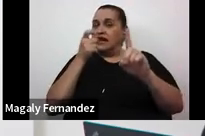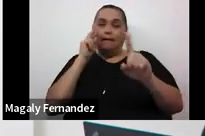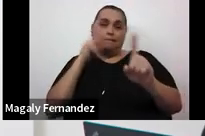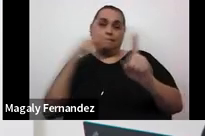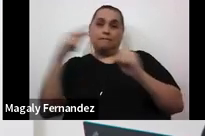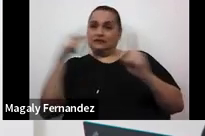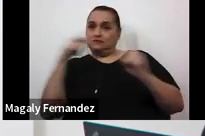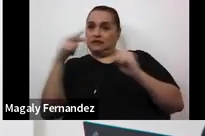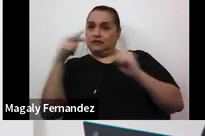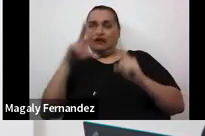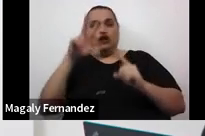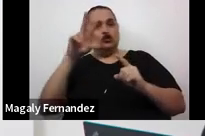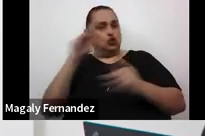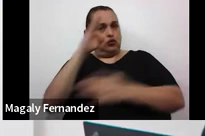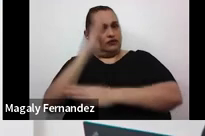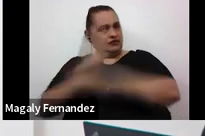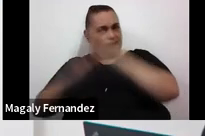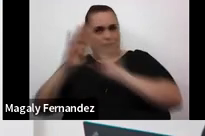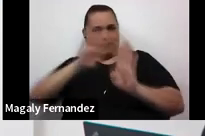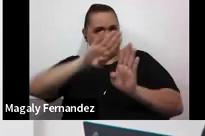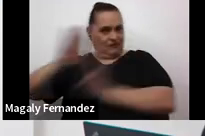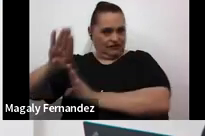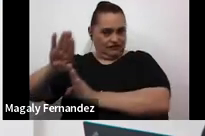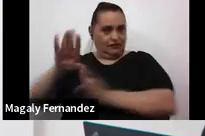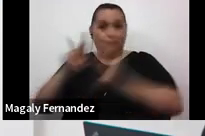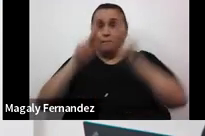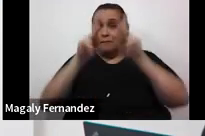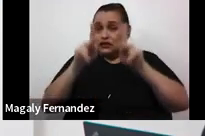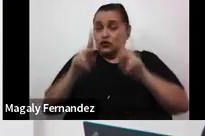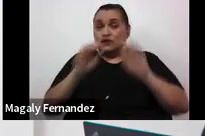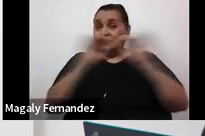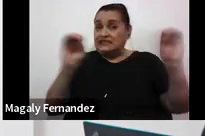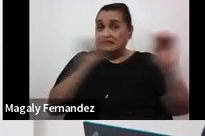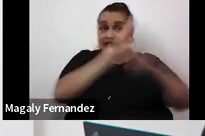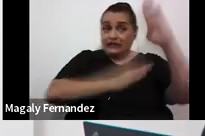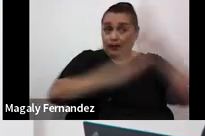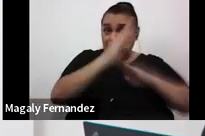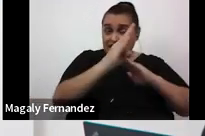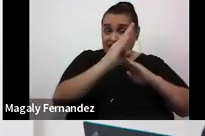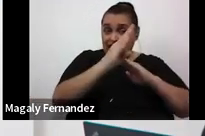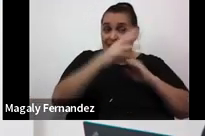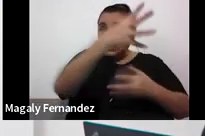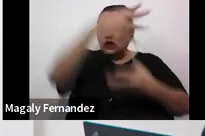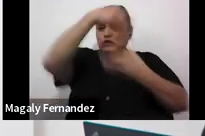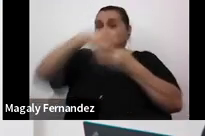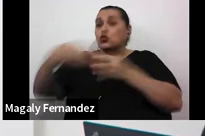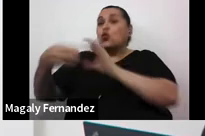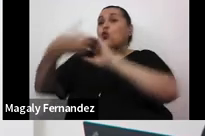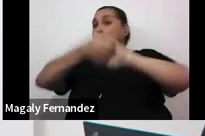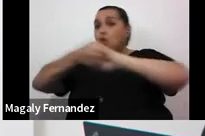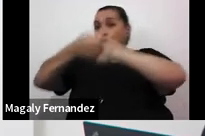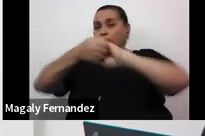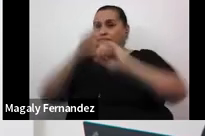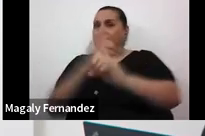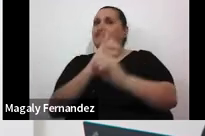de no discapacidad también digamos las personas sin discapacidad que se unan a esta defensa